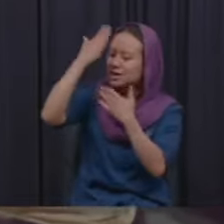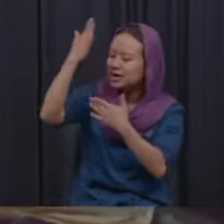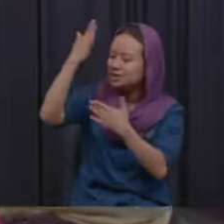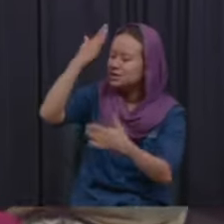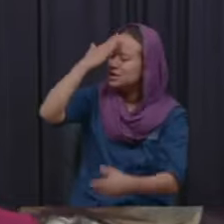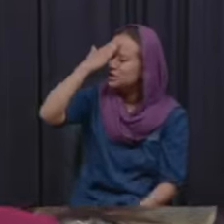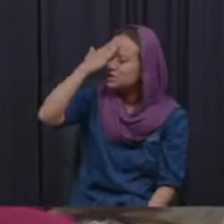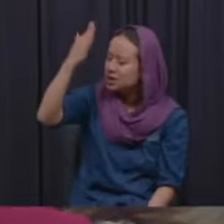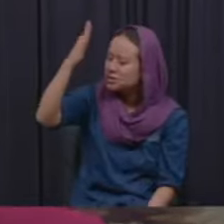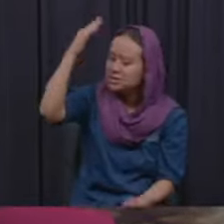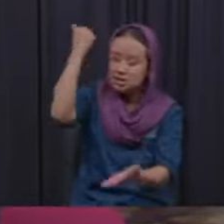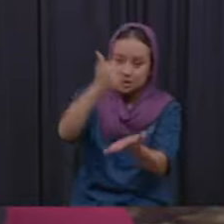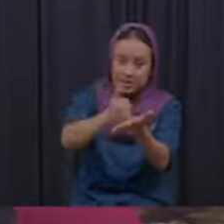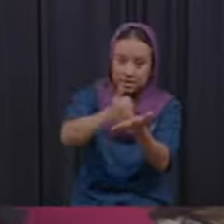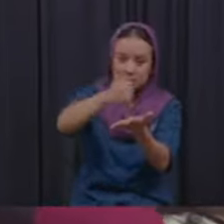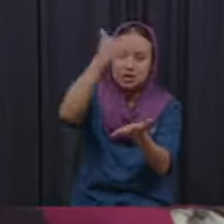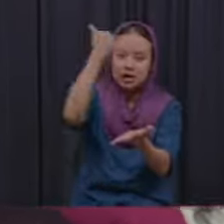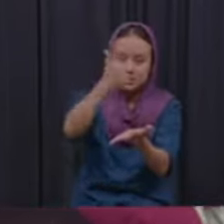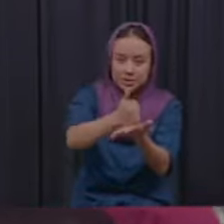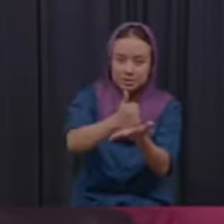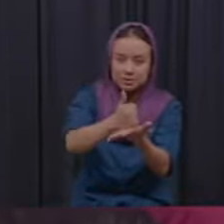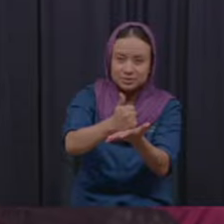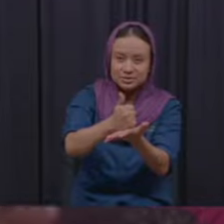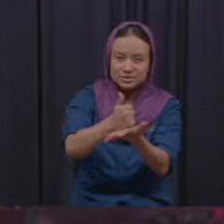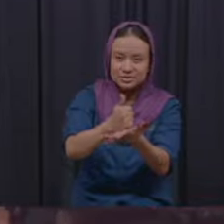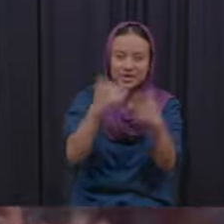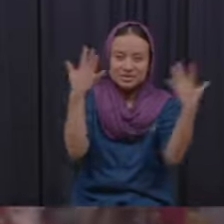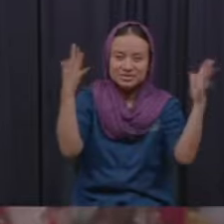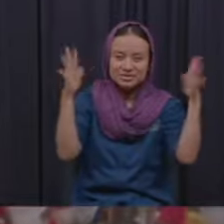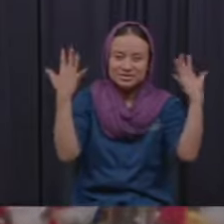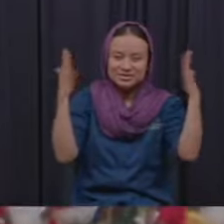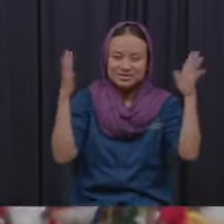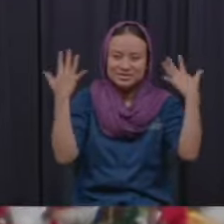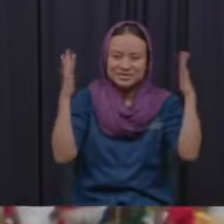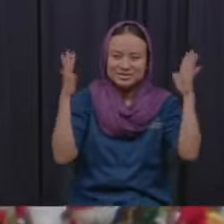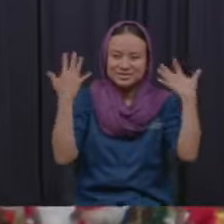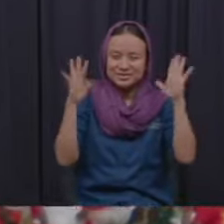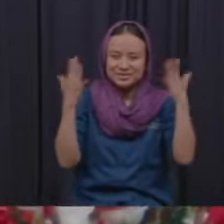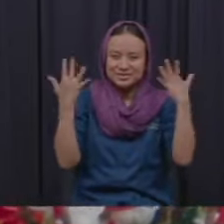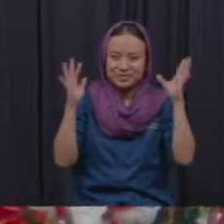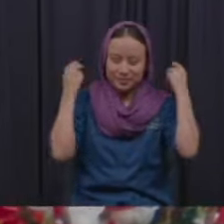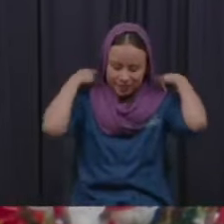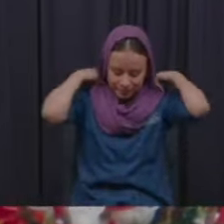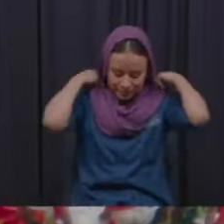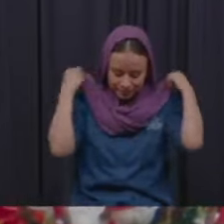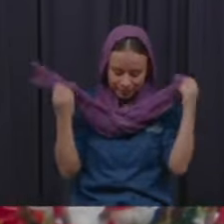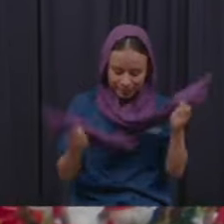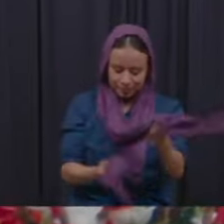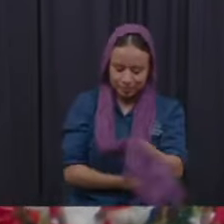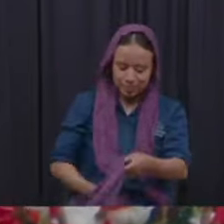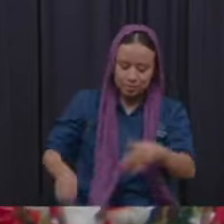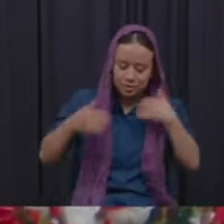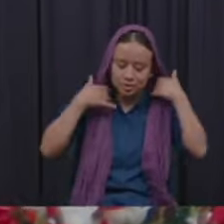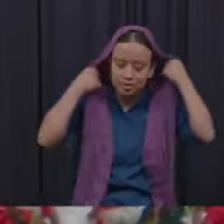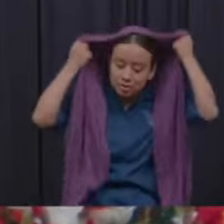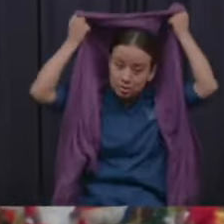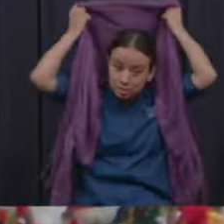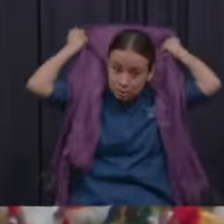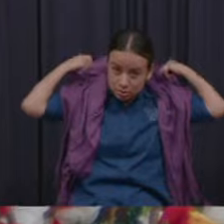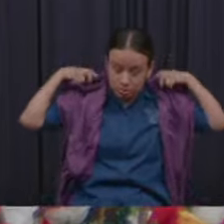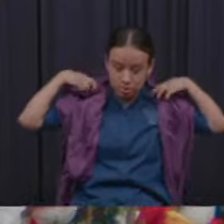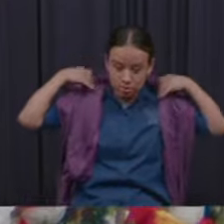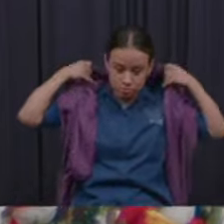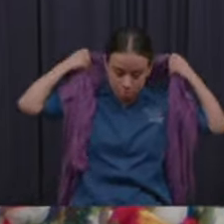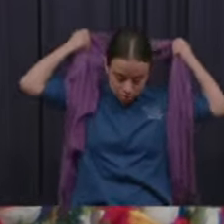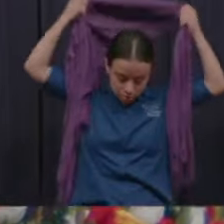Señor. Amén, amén. Dele un aplauso al Rey y puede tomar su lugar. Gloria a